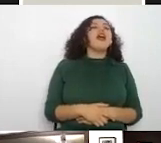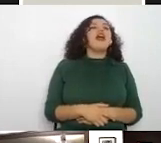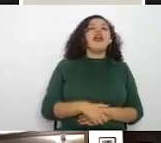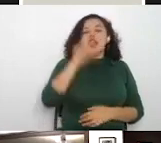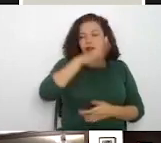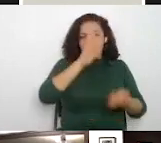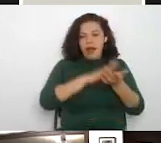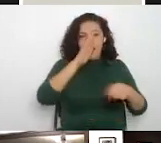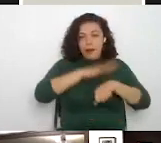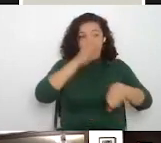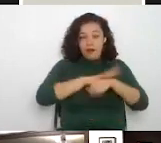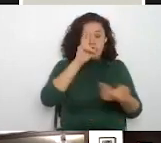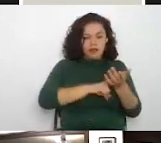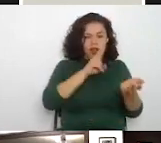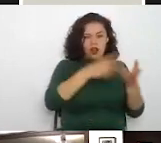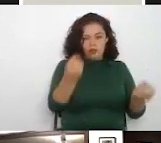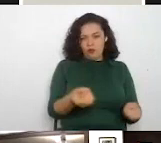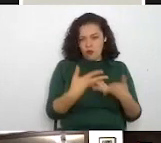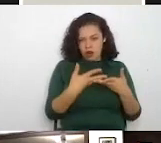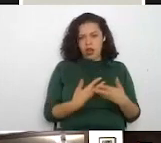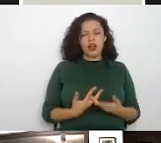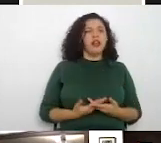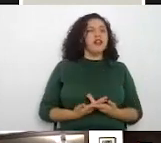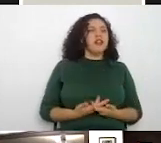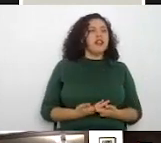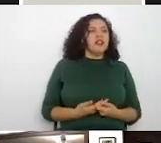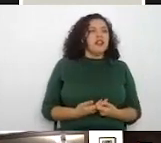valor. Entonces, esa sería la